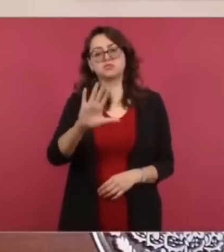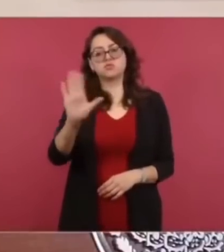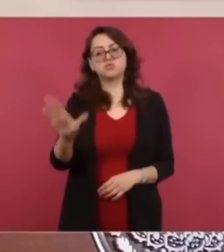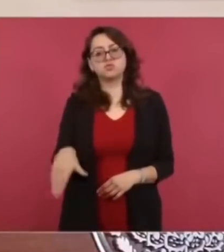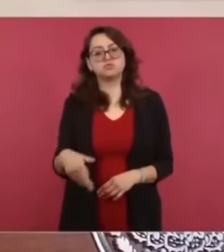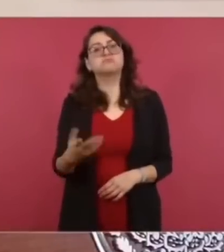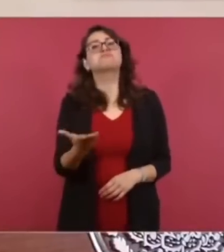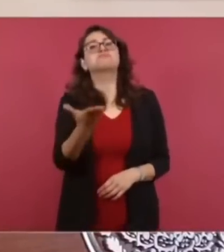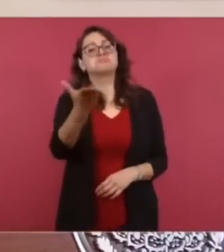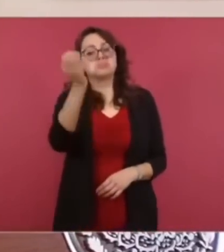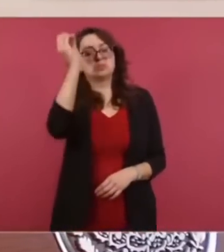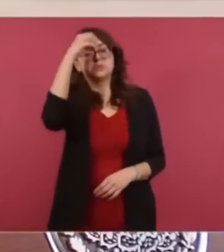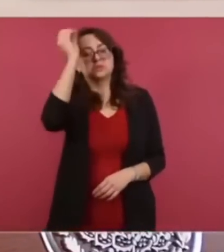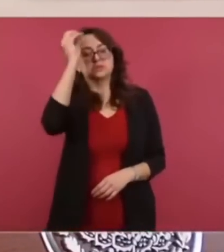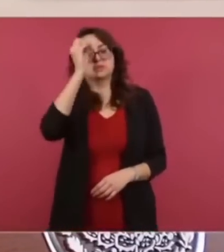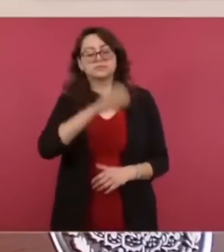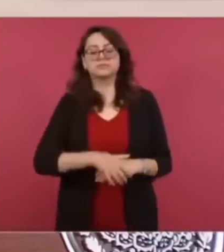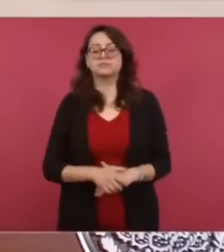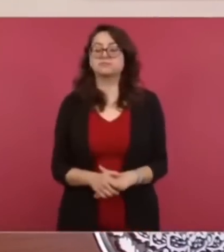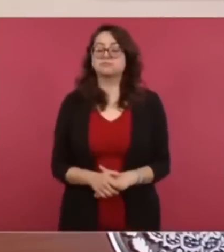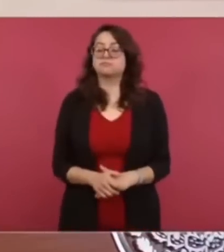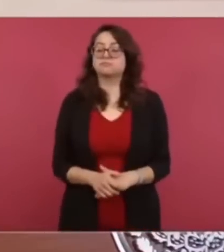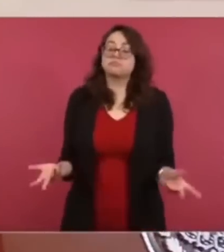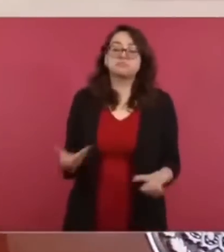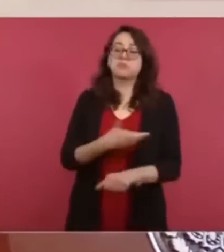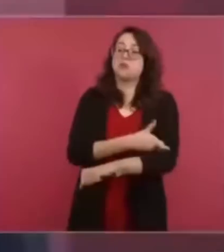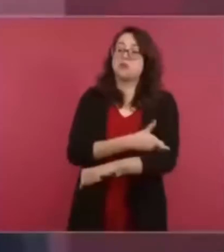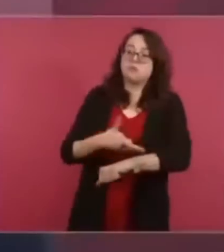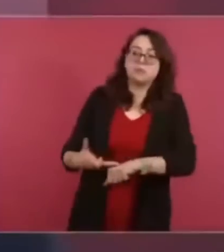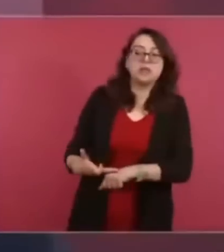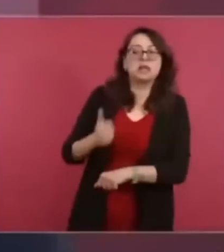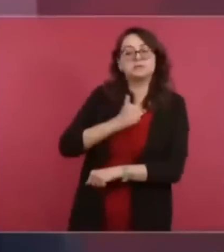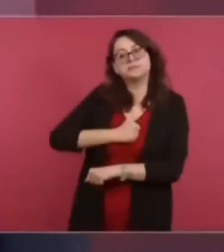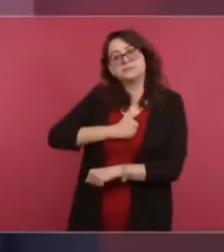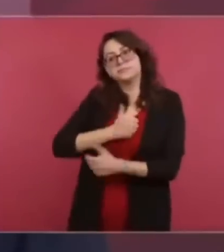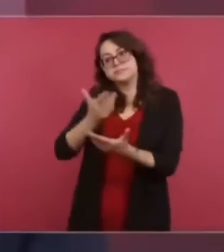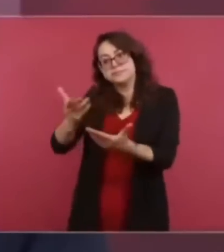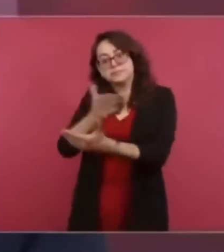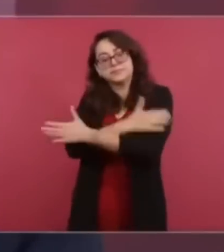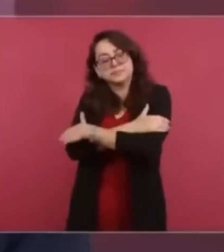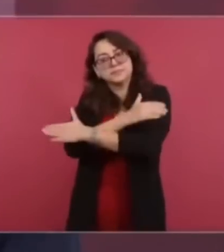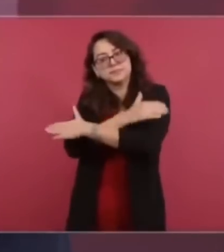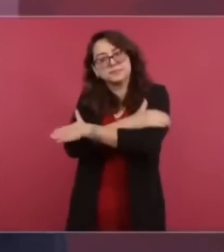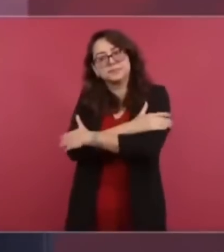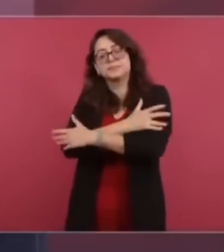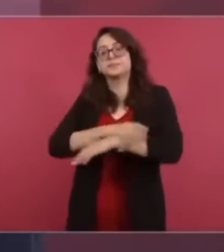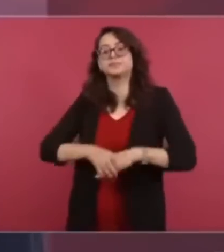No hay que meterse ni con los finados ni con los enfermos.